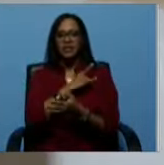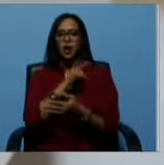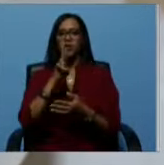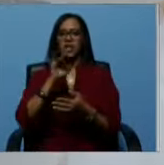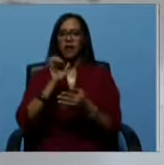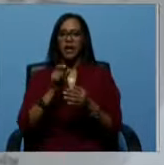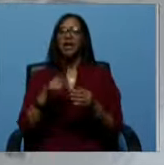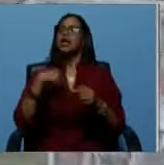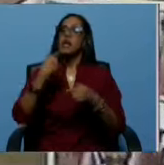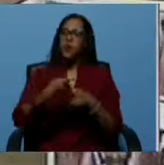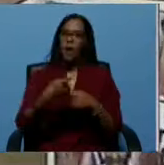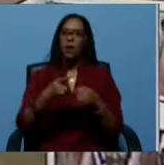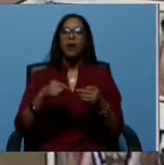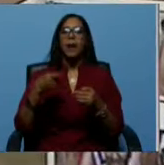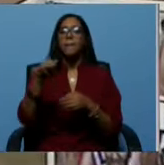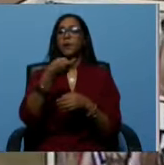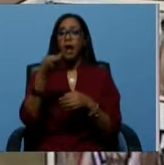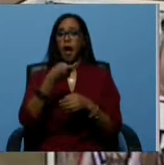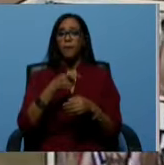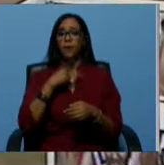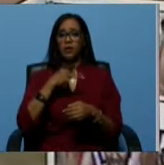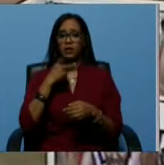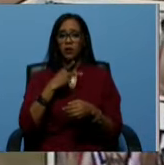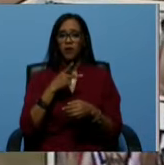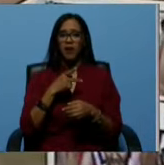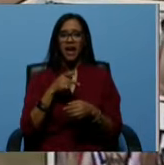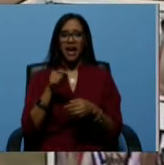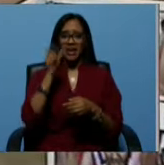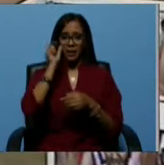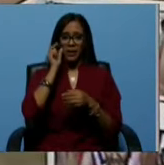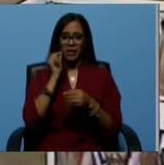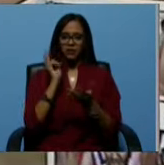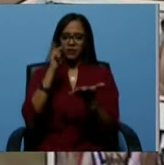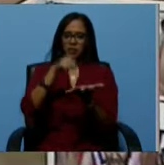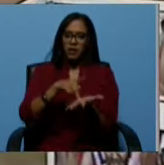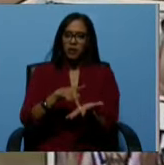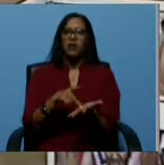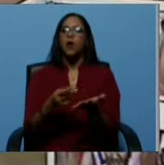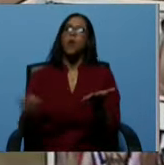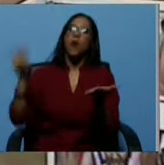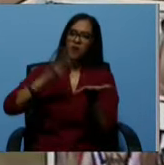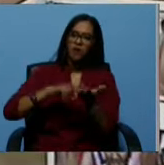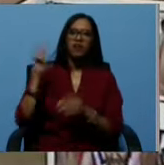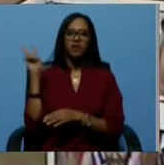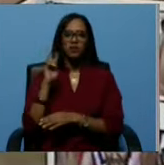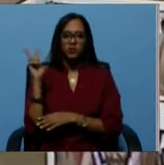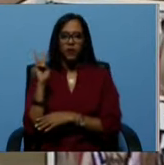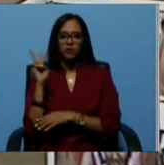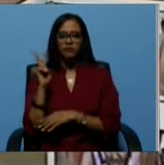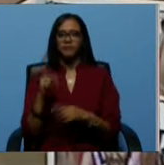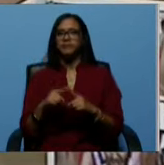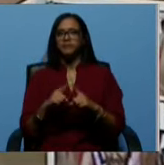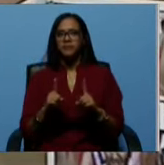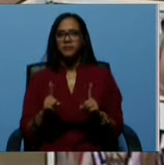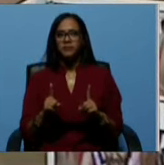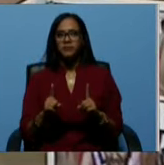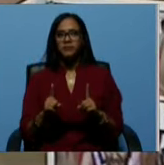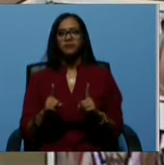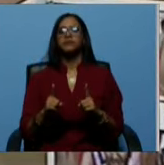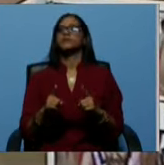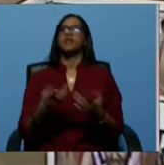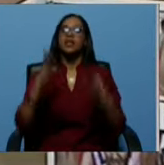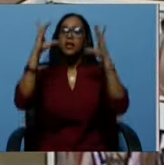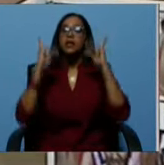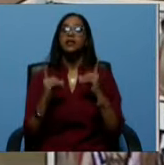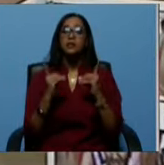una amnistía para los perseguidos políticos, a Enrique le llegó la posibilidad de retornar a Venezuela. Sin embargo, tomó la